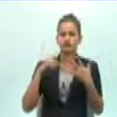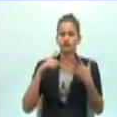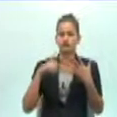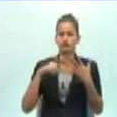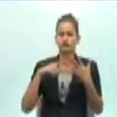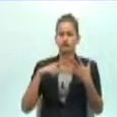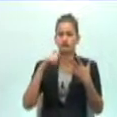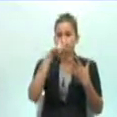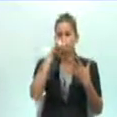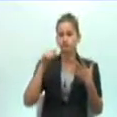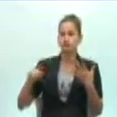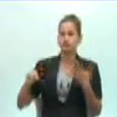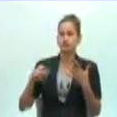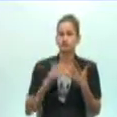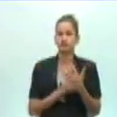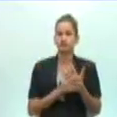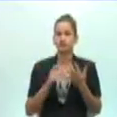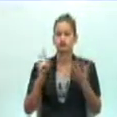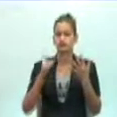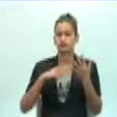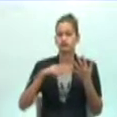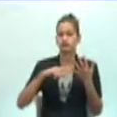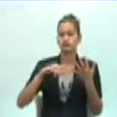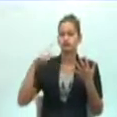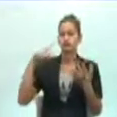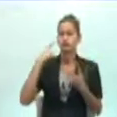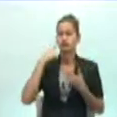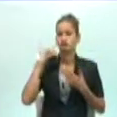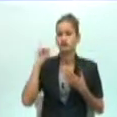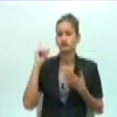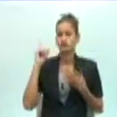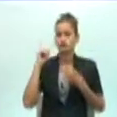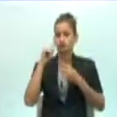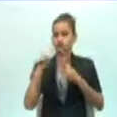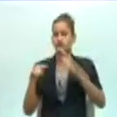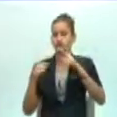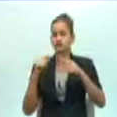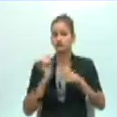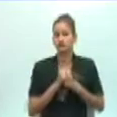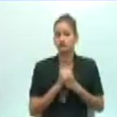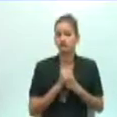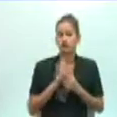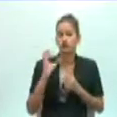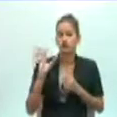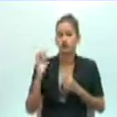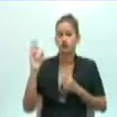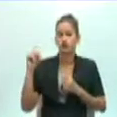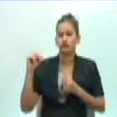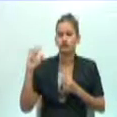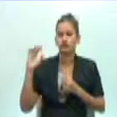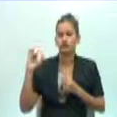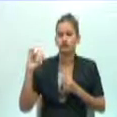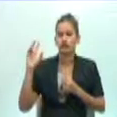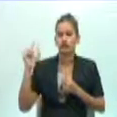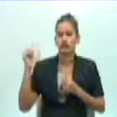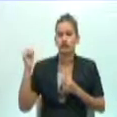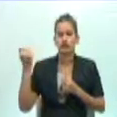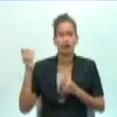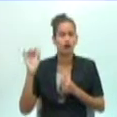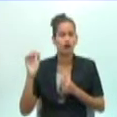Asolado, devastado. Conciliar, ajustar. En este caso, conciliar el sueño, ajustar el